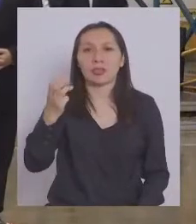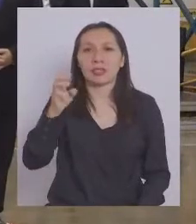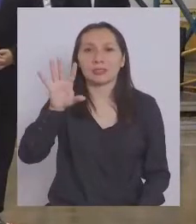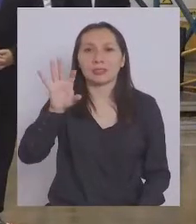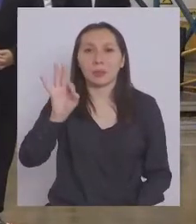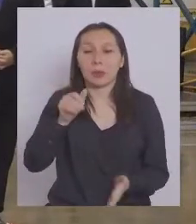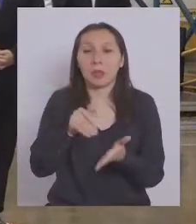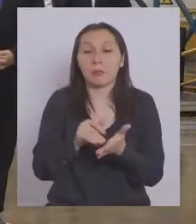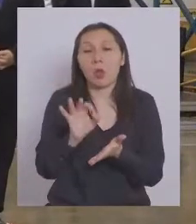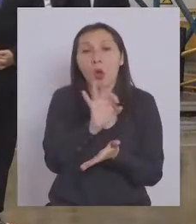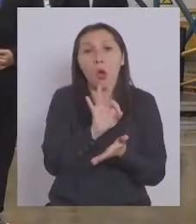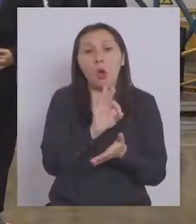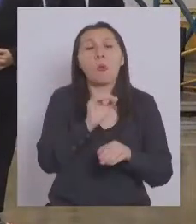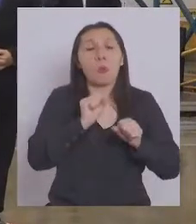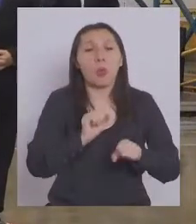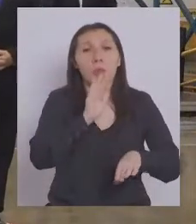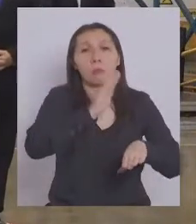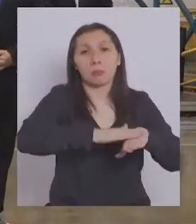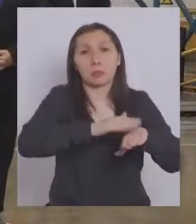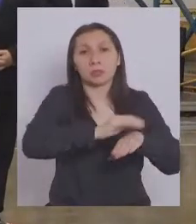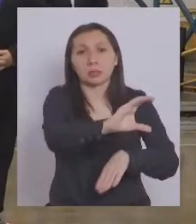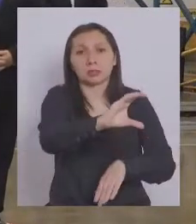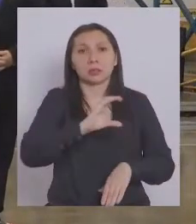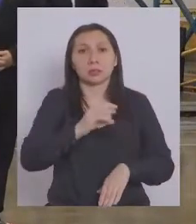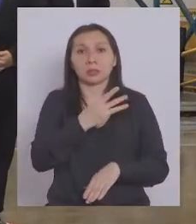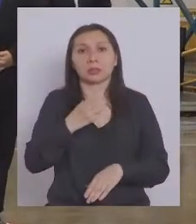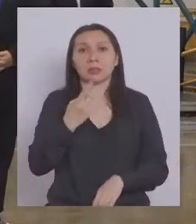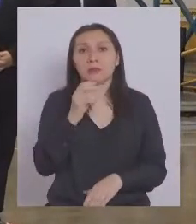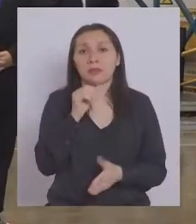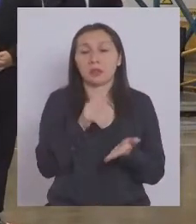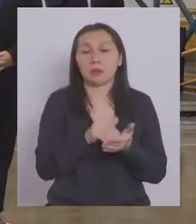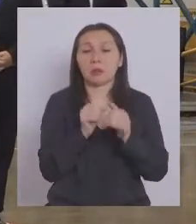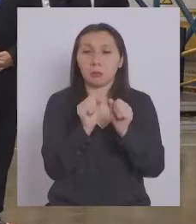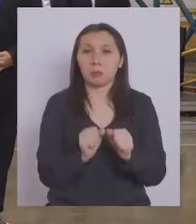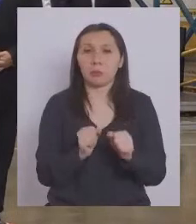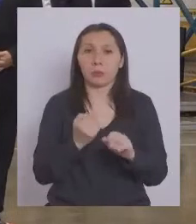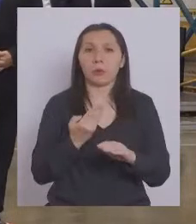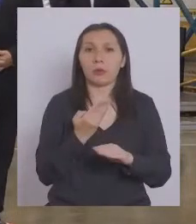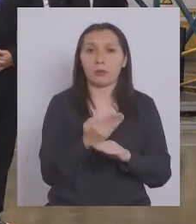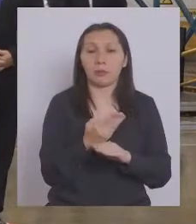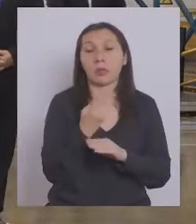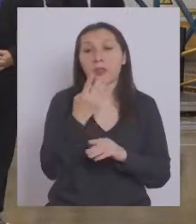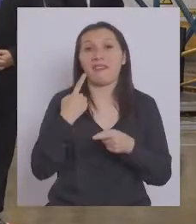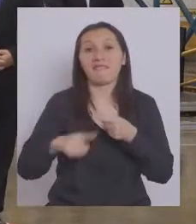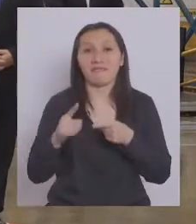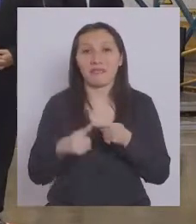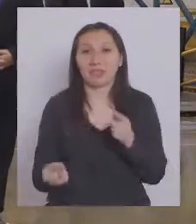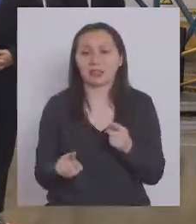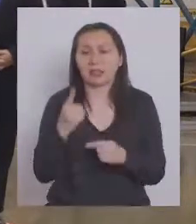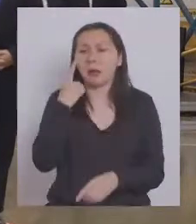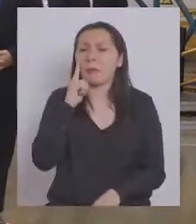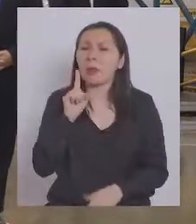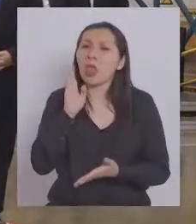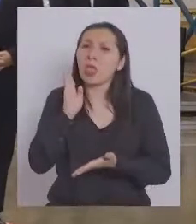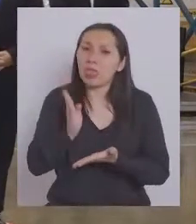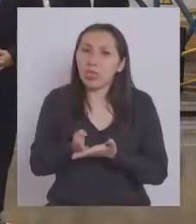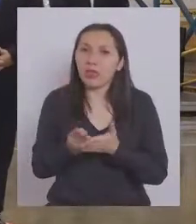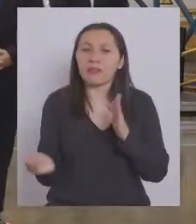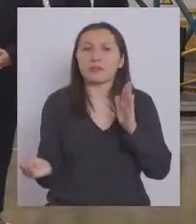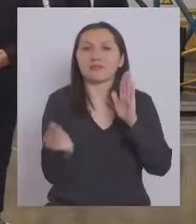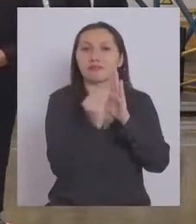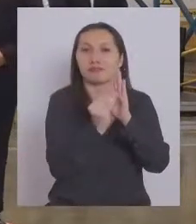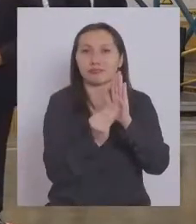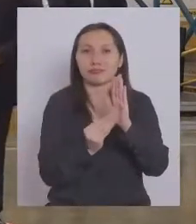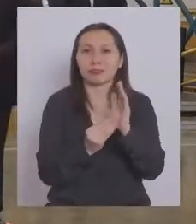pesos o la opción de un préstamo de 320 mil pesos que puede ser solicitado en tres ocasiones, pero se debe estar en el